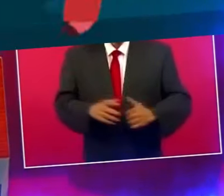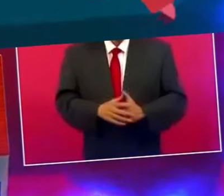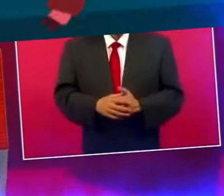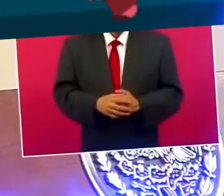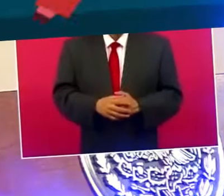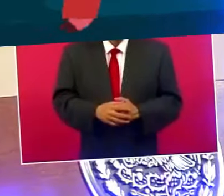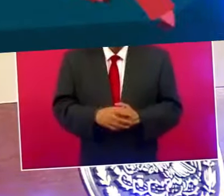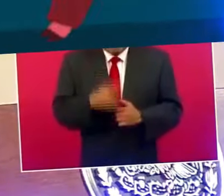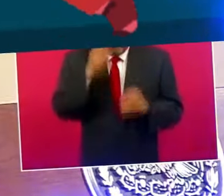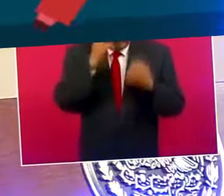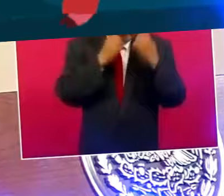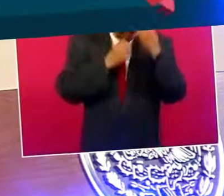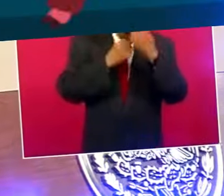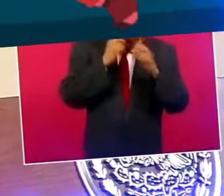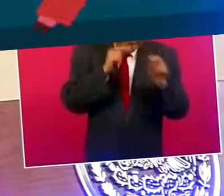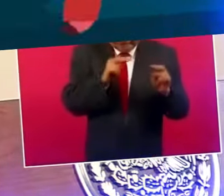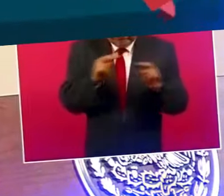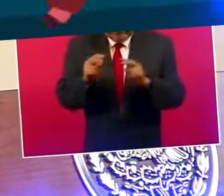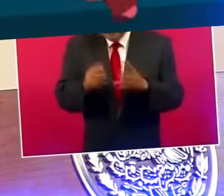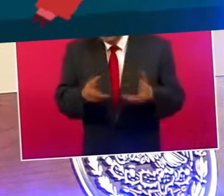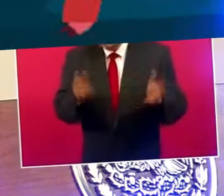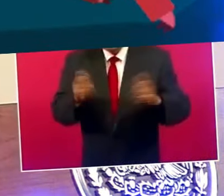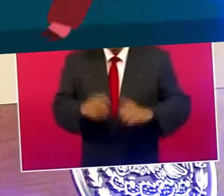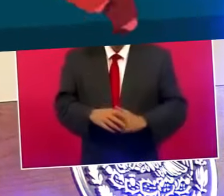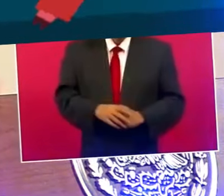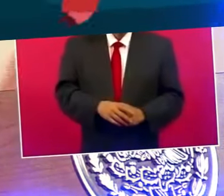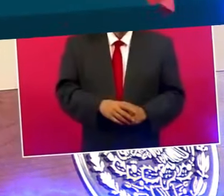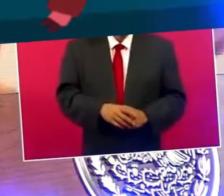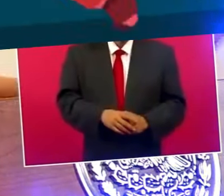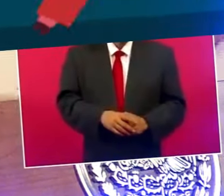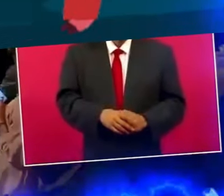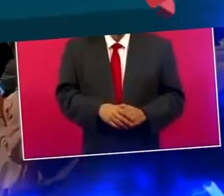hagan el análisis, o sea, del